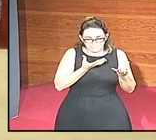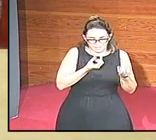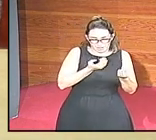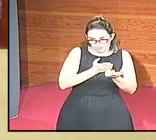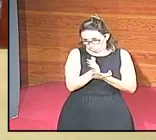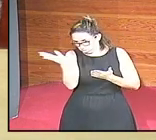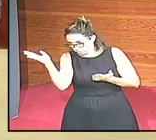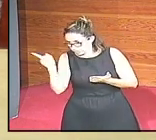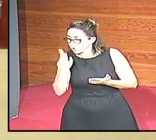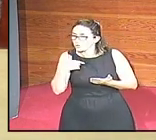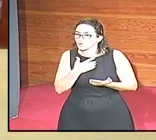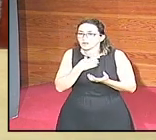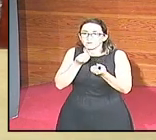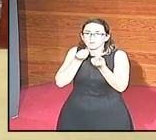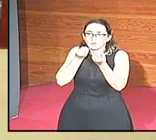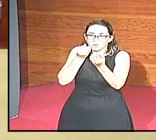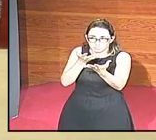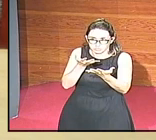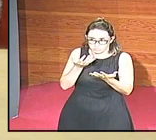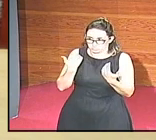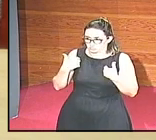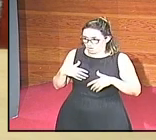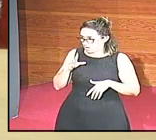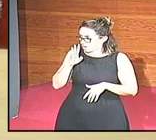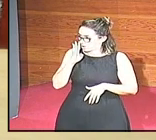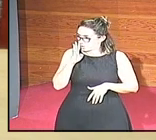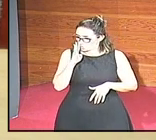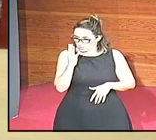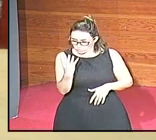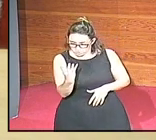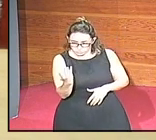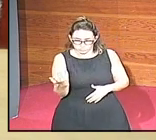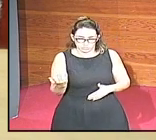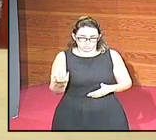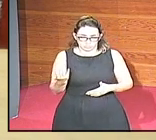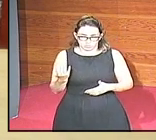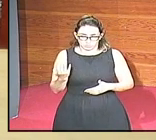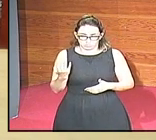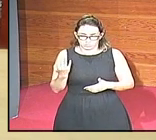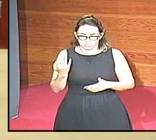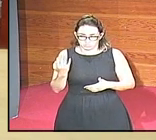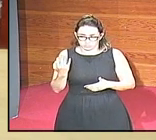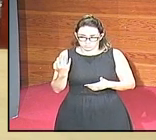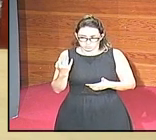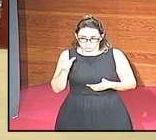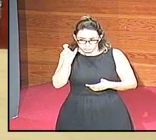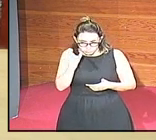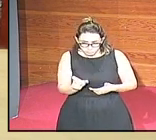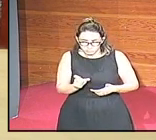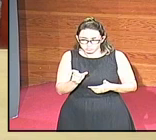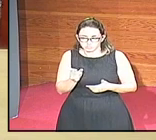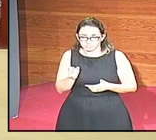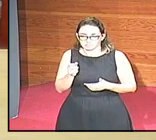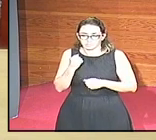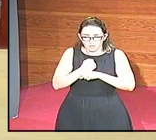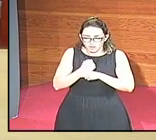quiero mandar es Artyom, 4 años, todo el futuro por delante... y se lo hace pillado una bomba. Y lo que